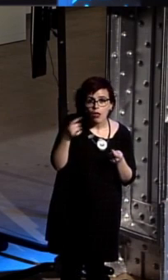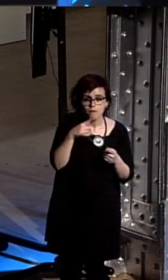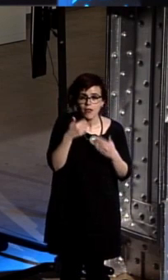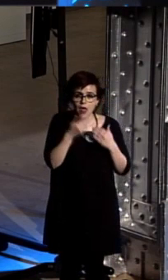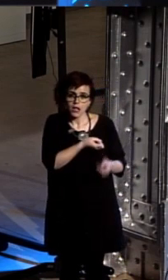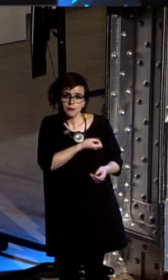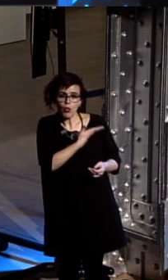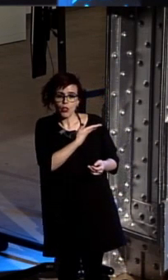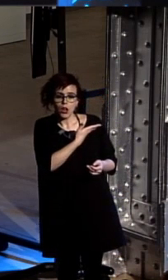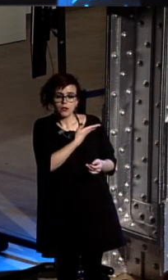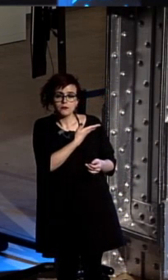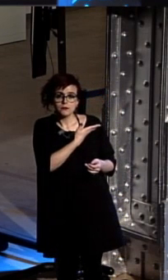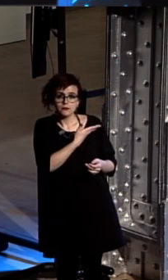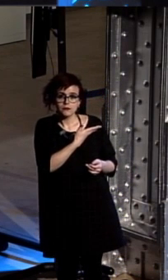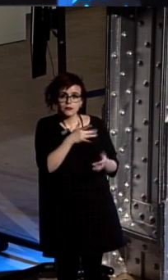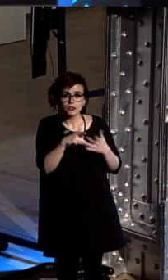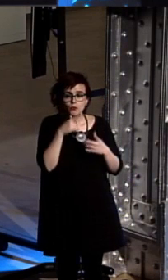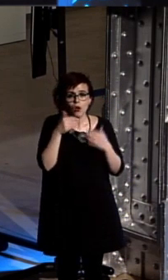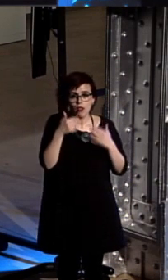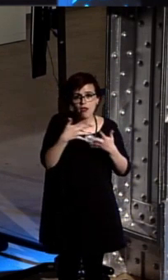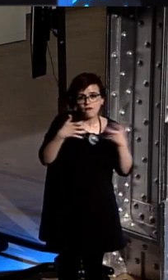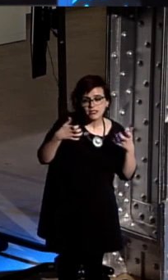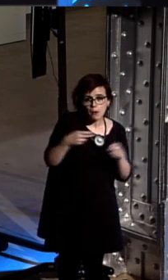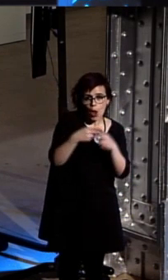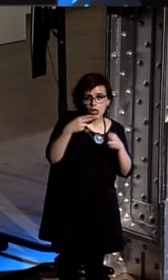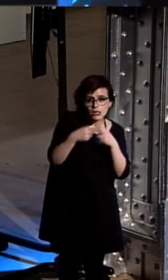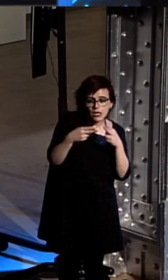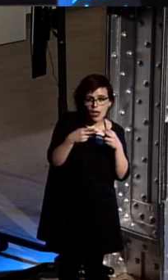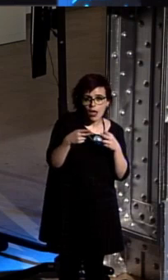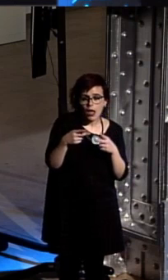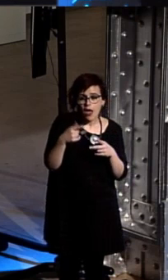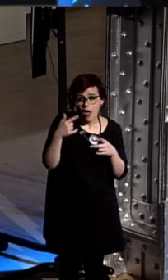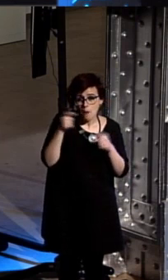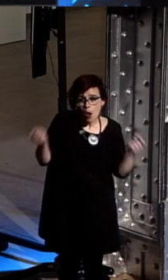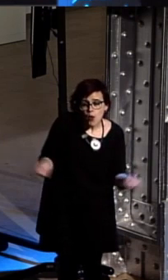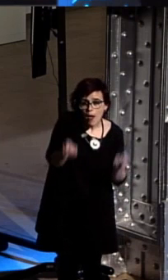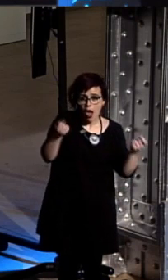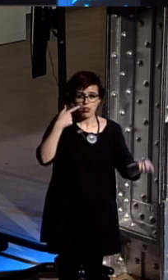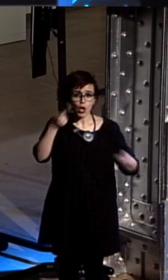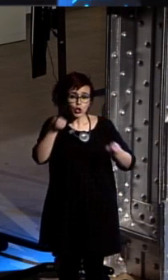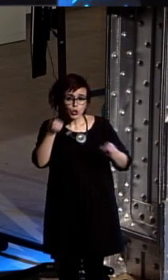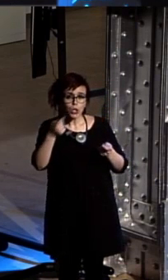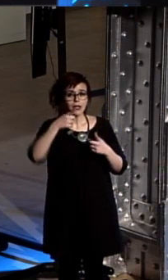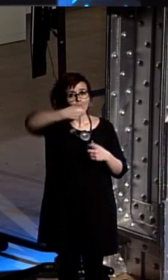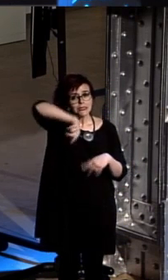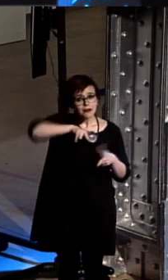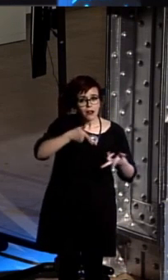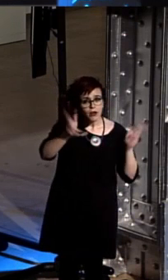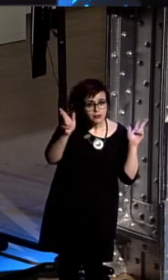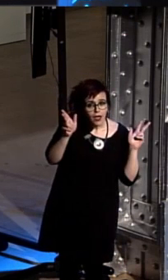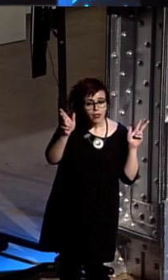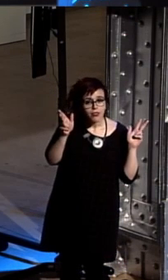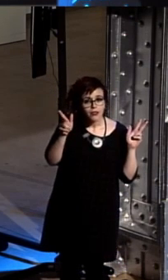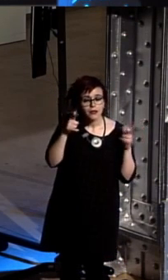por ejemplo, un eslogan político, ante propaganda pura y dura, el control de nuestra libertad a través